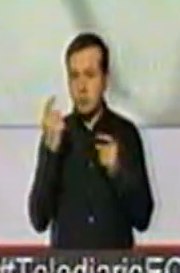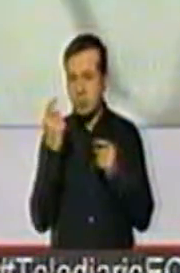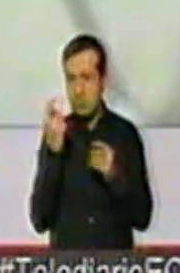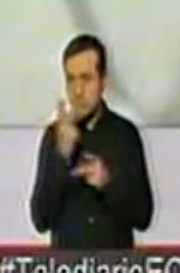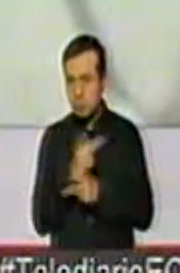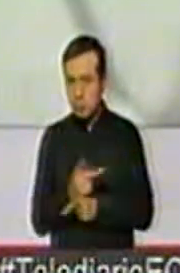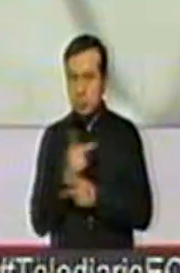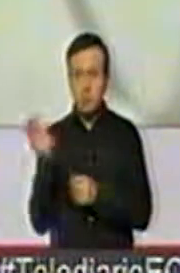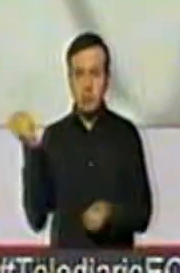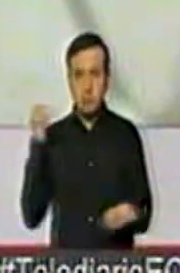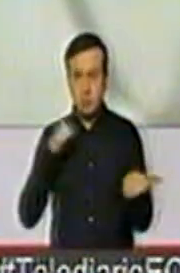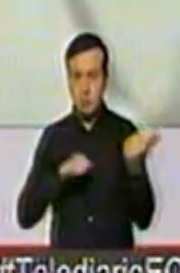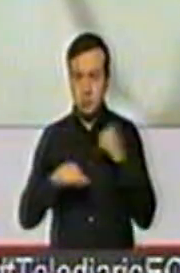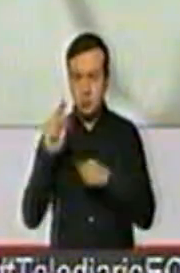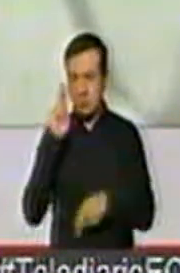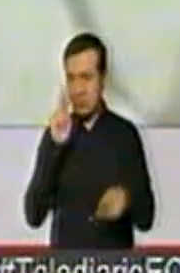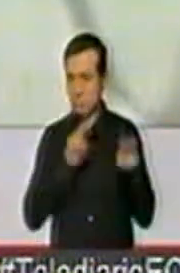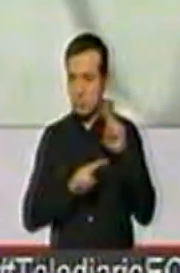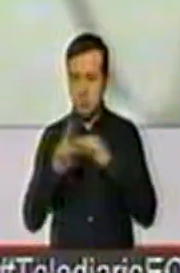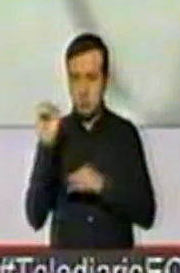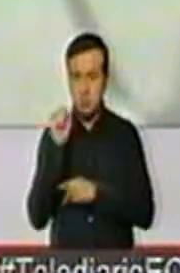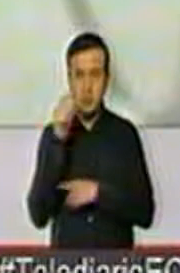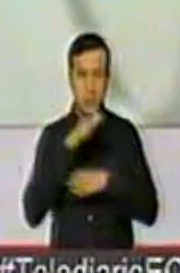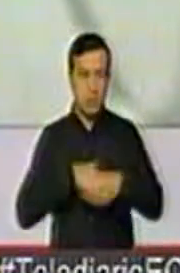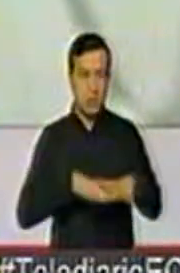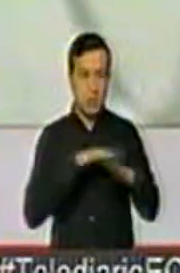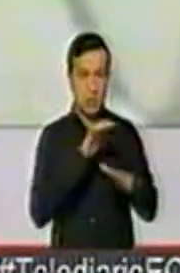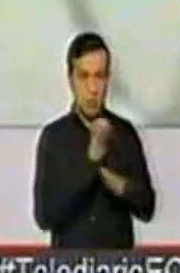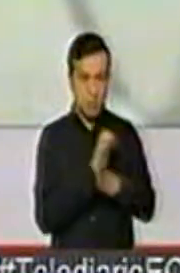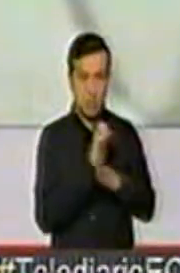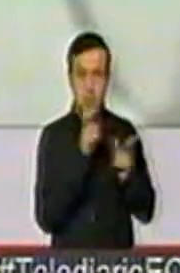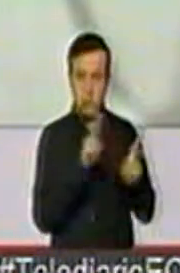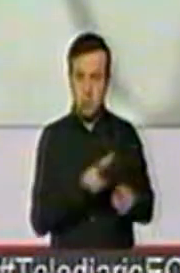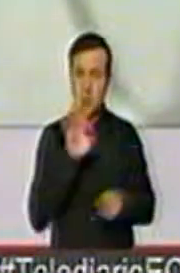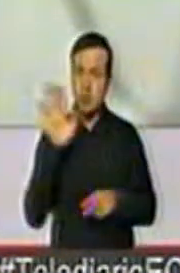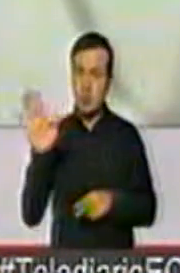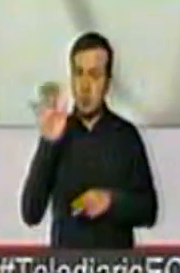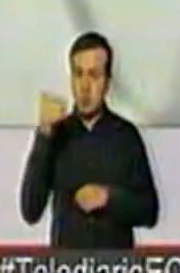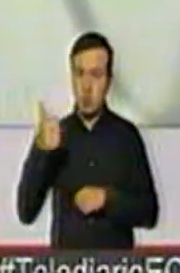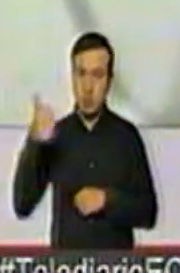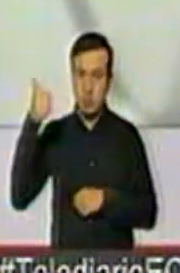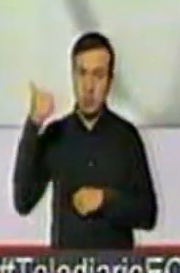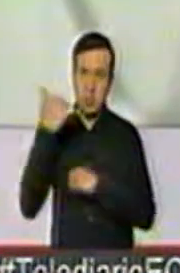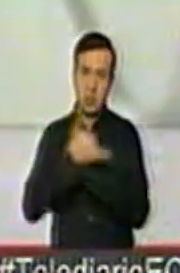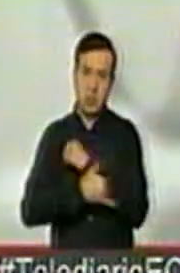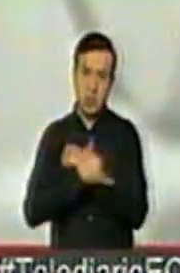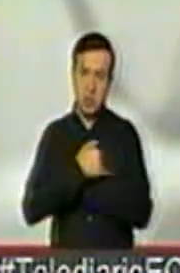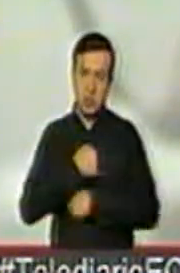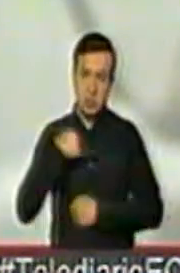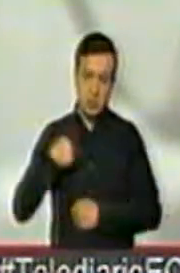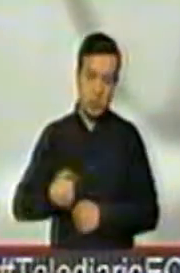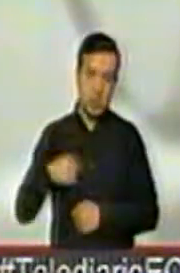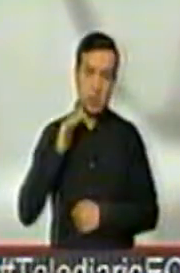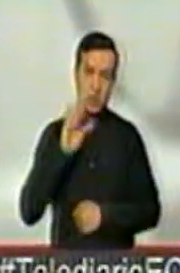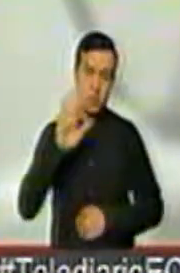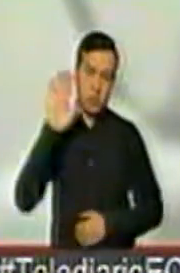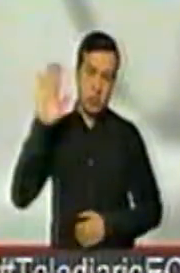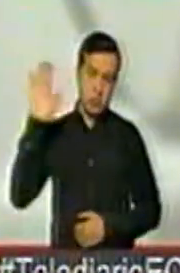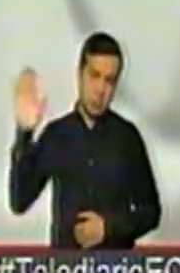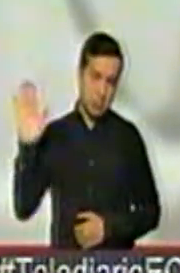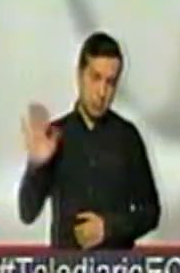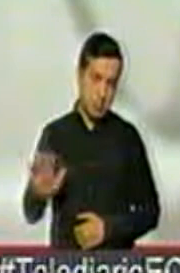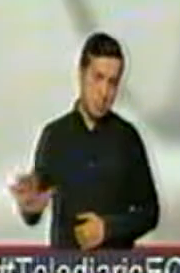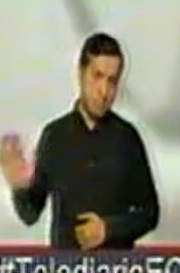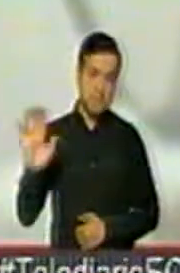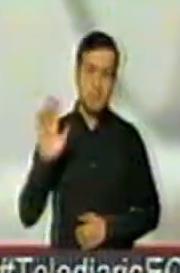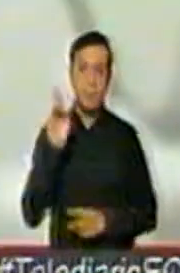de laboratorios que detectan esto tanto aquí en territorio e igualmente con la autoridad que tiene potestad de hacerlo en el país de destino. Pero es